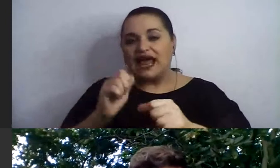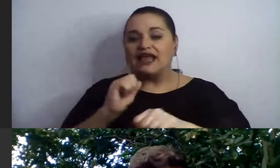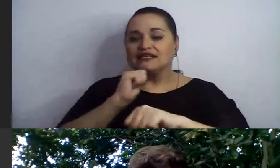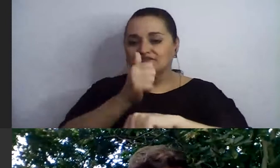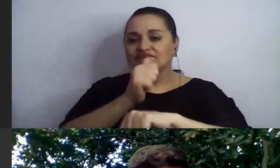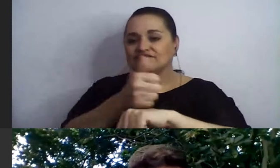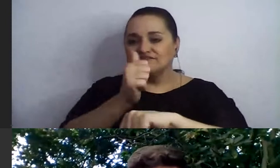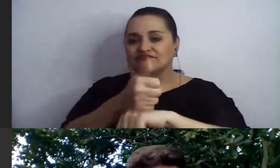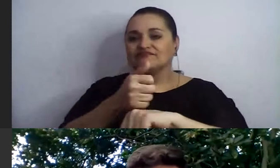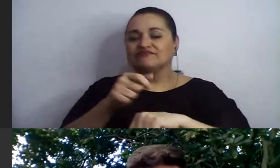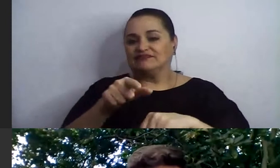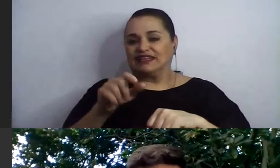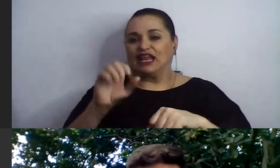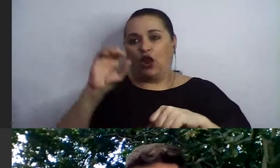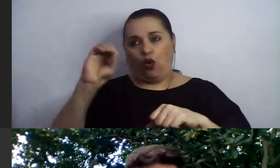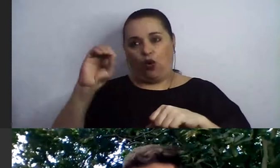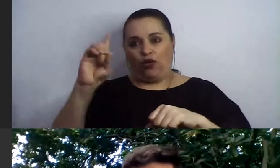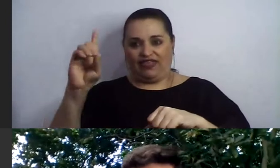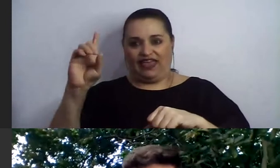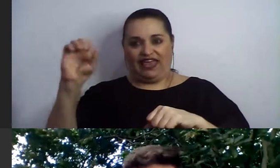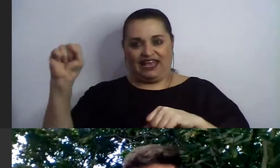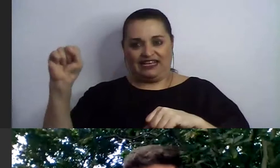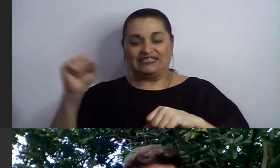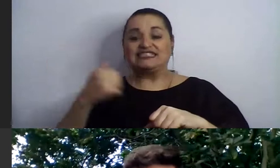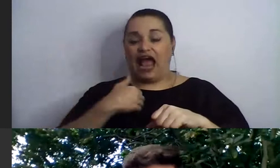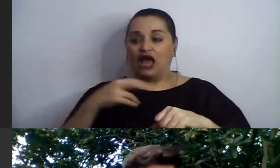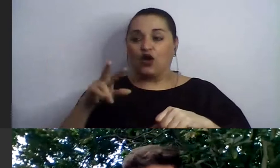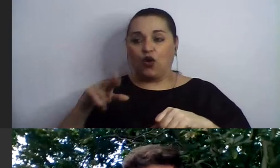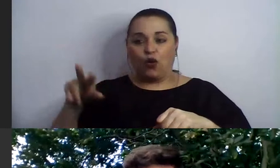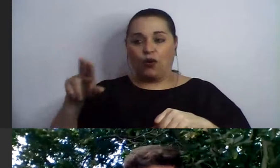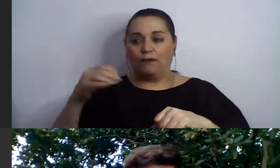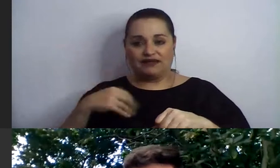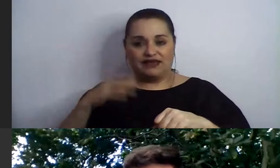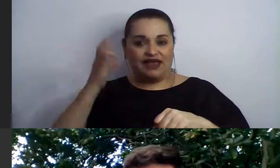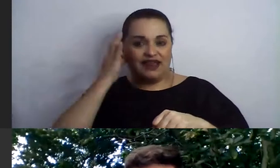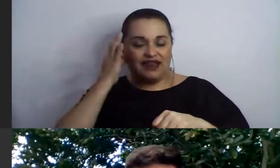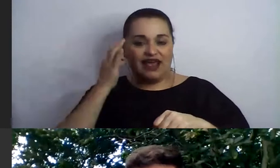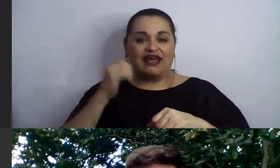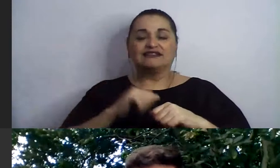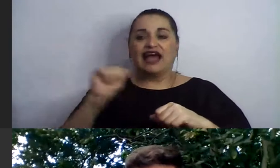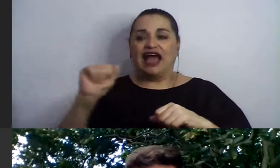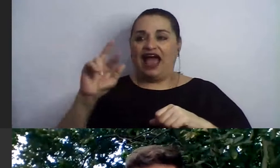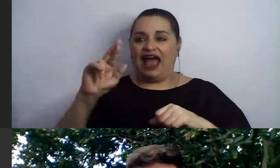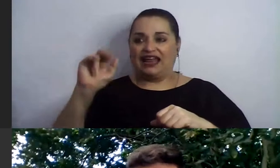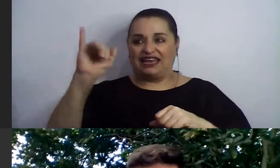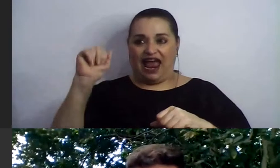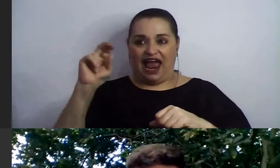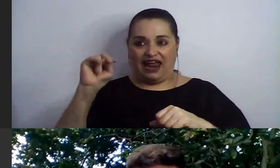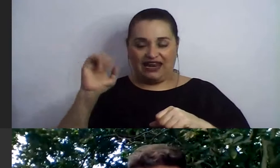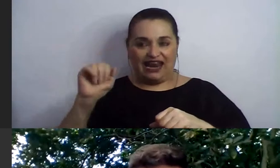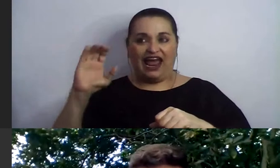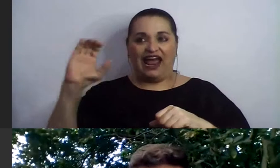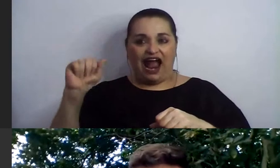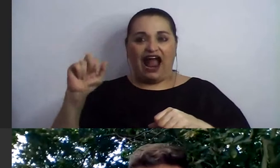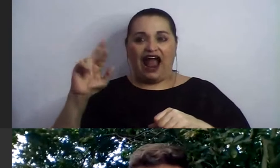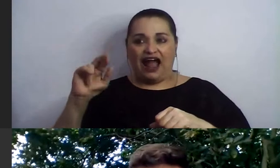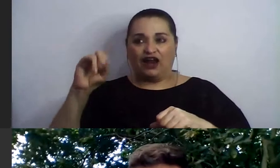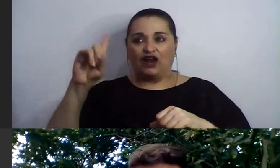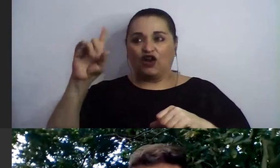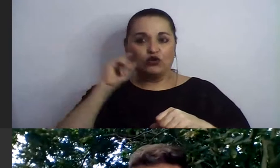los ODS casualmente y hay compañeras y compañeros acá en el chat Carlos Arianna no me dejan mentir que estamos